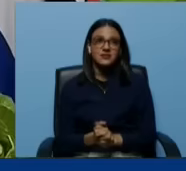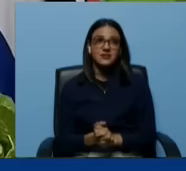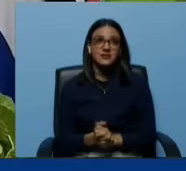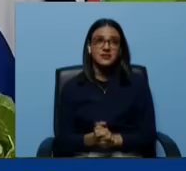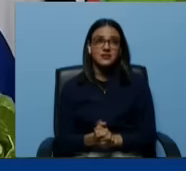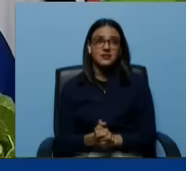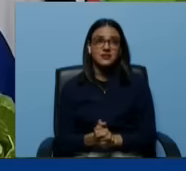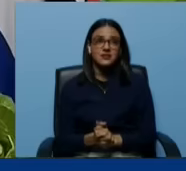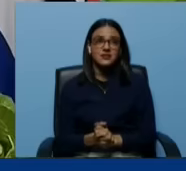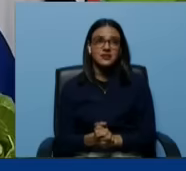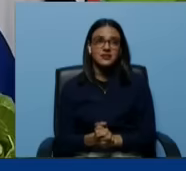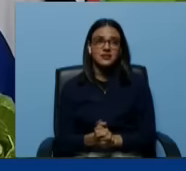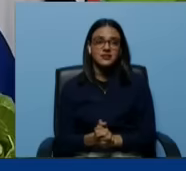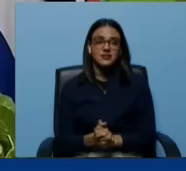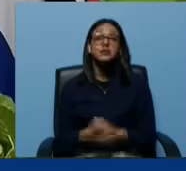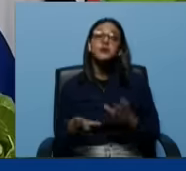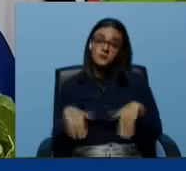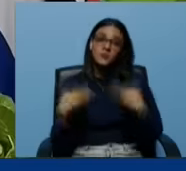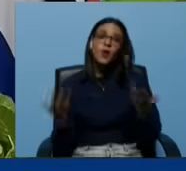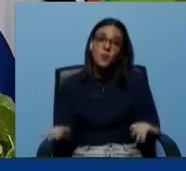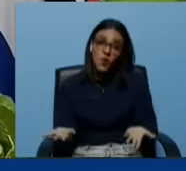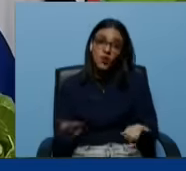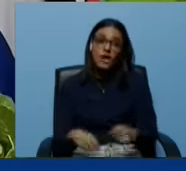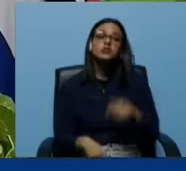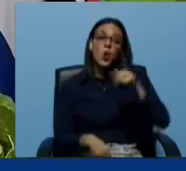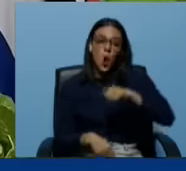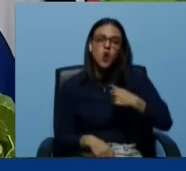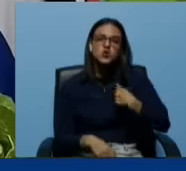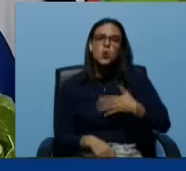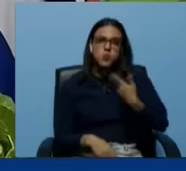hoy se puede explicar